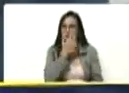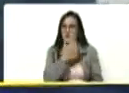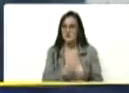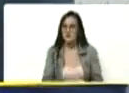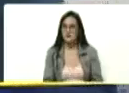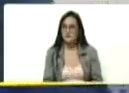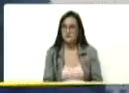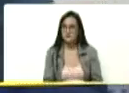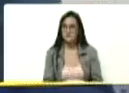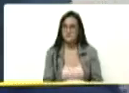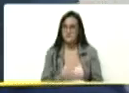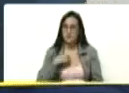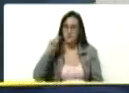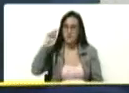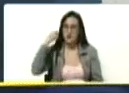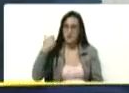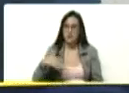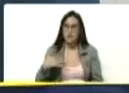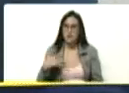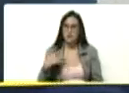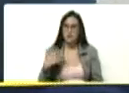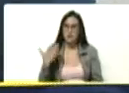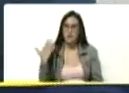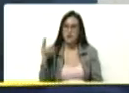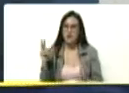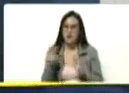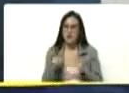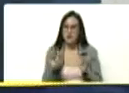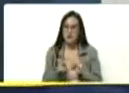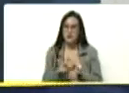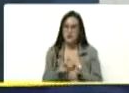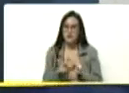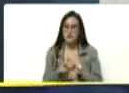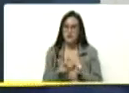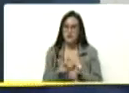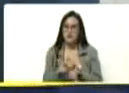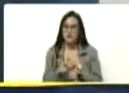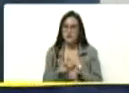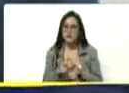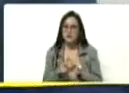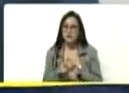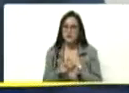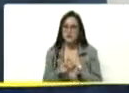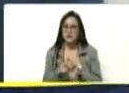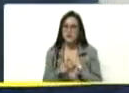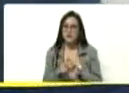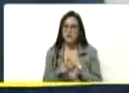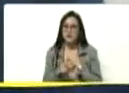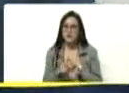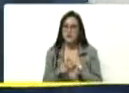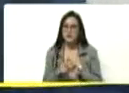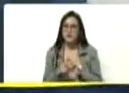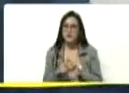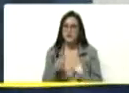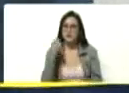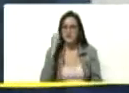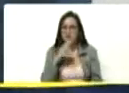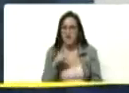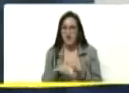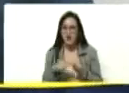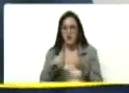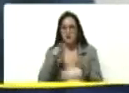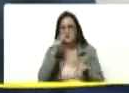Y recuerdo aquel encuentro en Managua con Bishop, con Fidel,